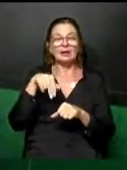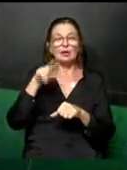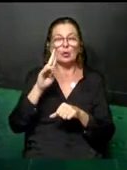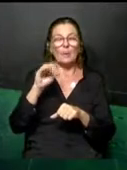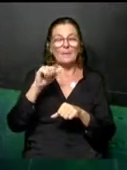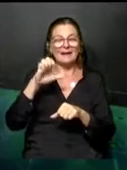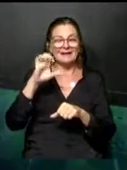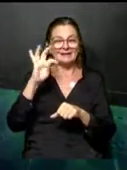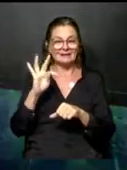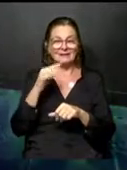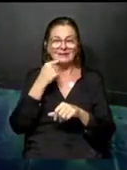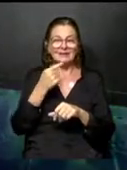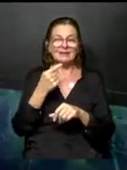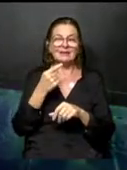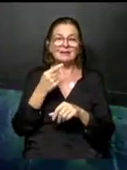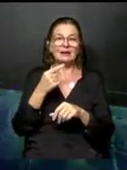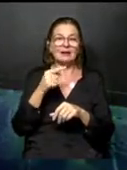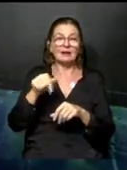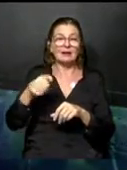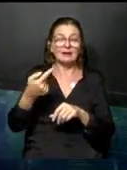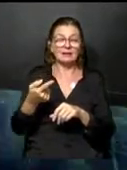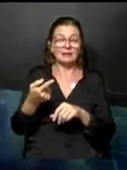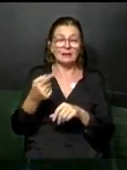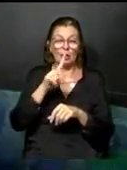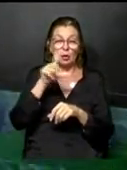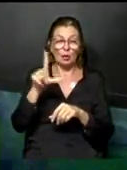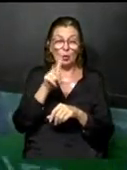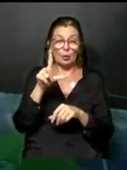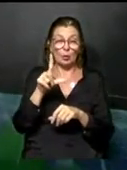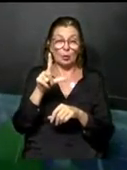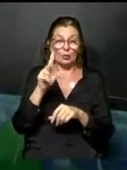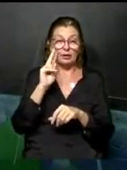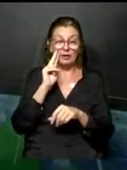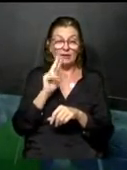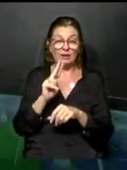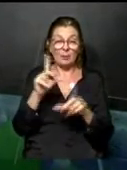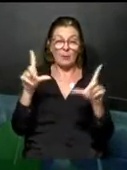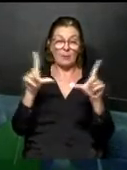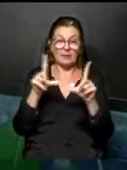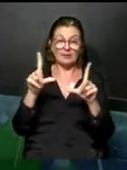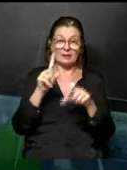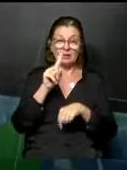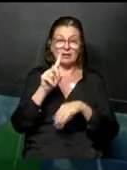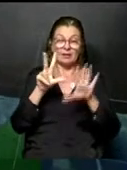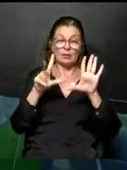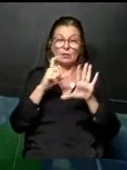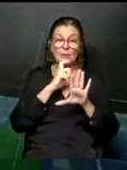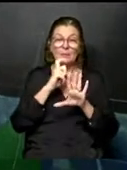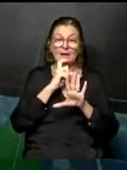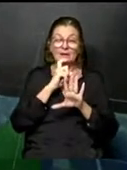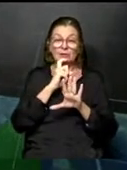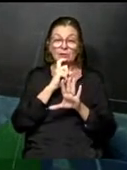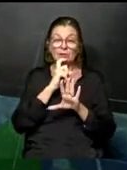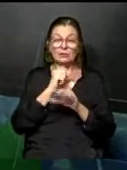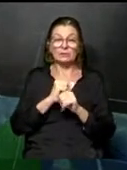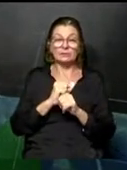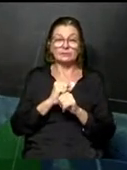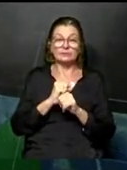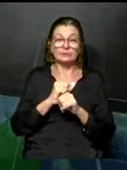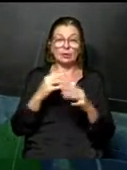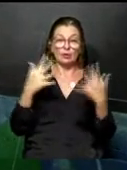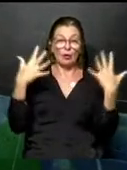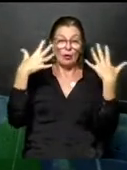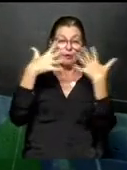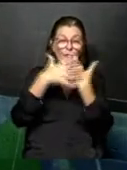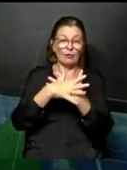Inumet señala que para este lunes, que va a aparecer ahí en pantalla, el lunes 18 de marzo, tendremos cielo nuboso y